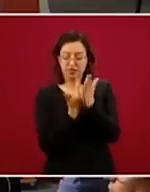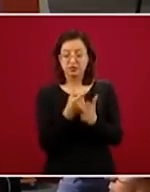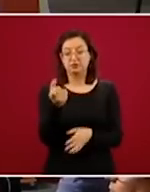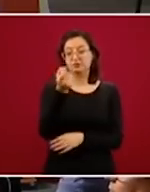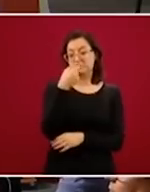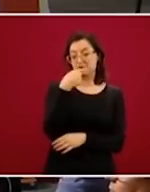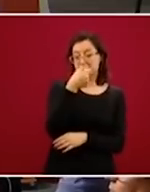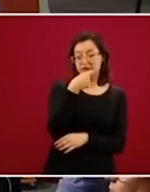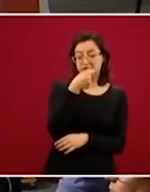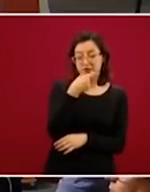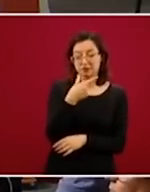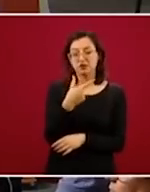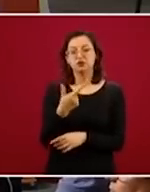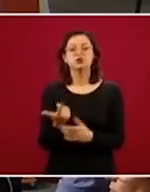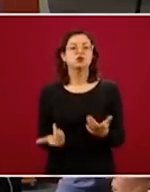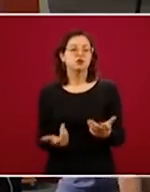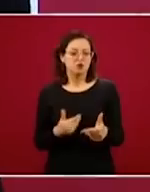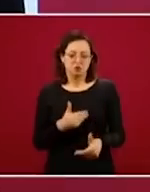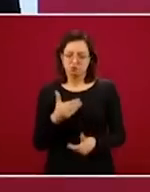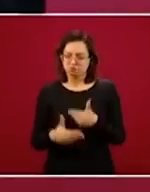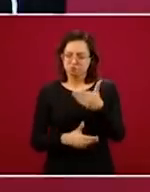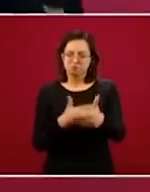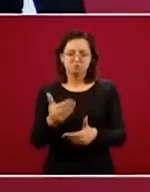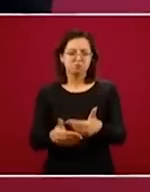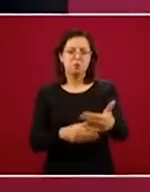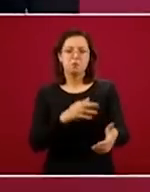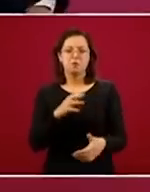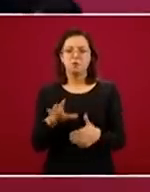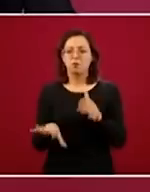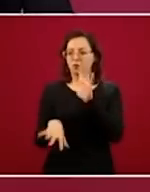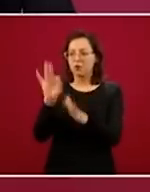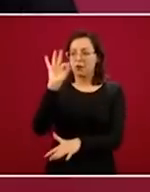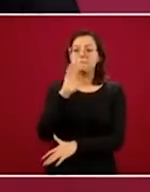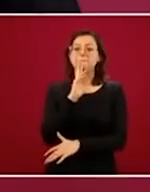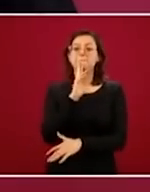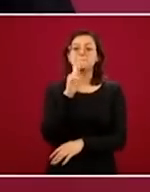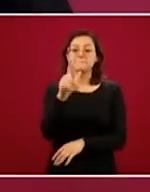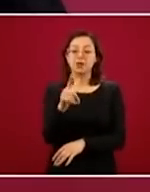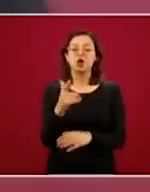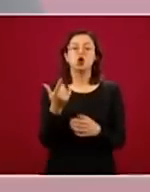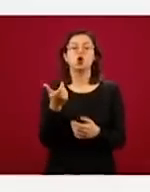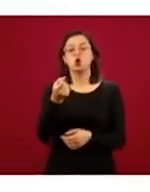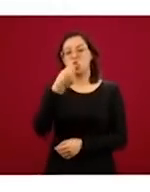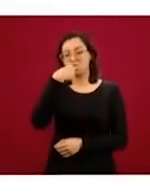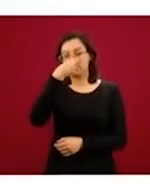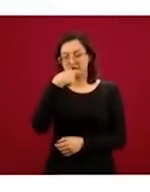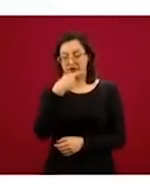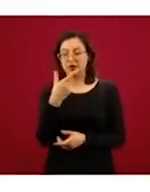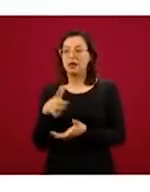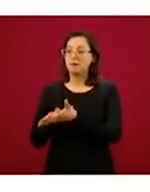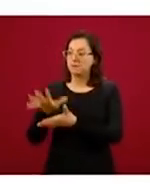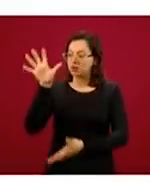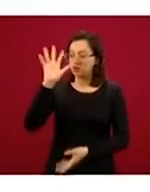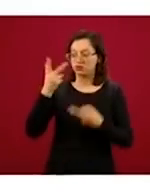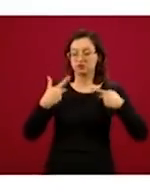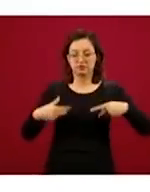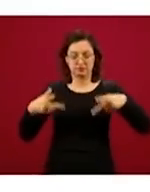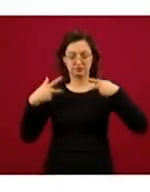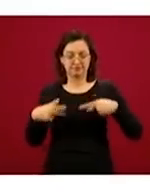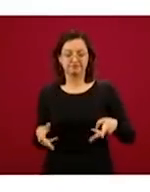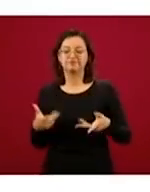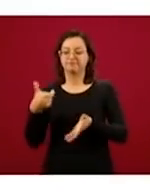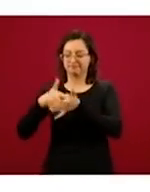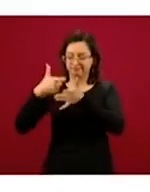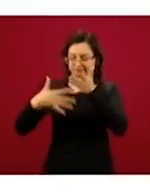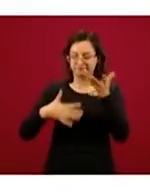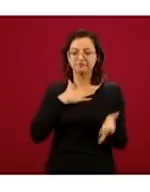que han seguido este proceso de optimización insisto mejores medicamentos para la mayor cantidad de personas en